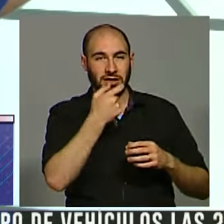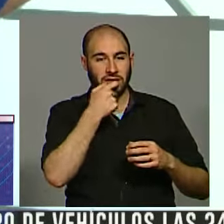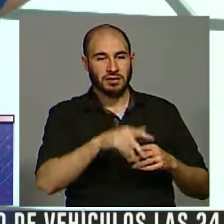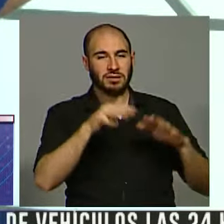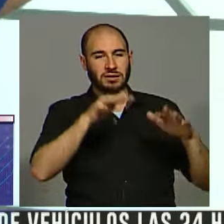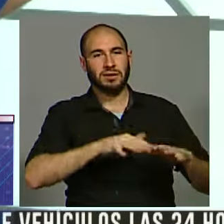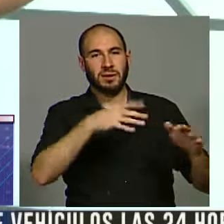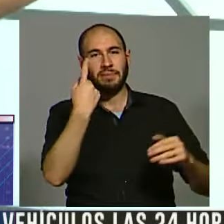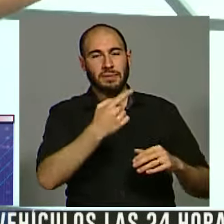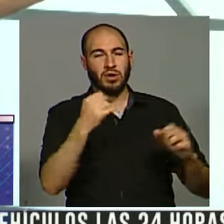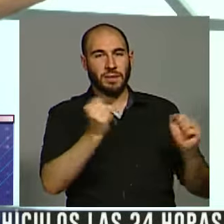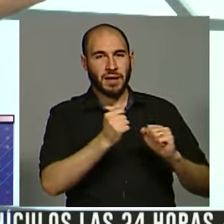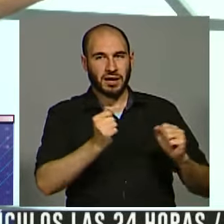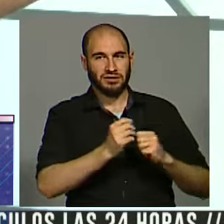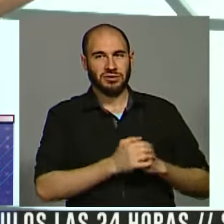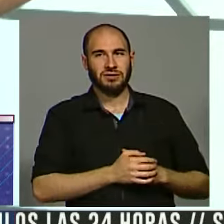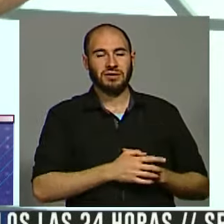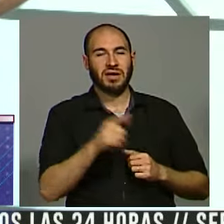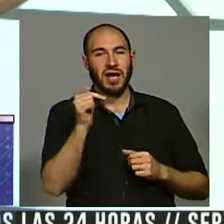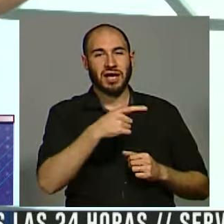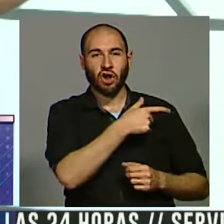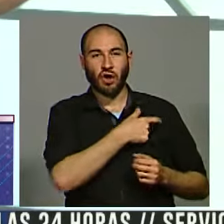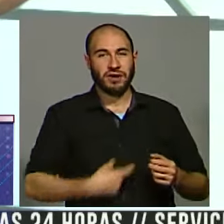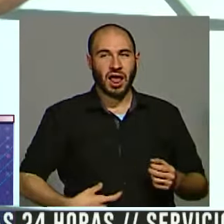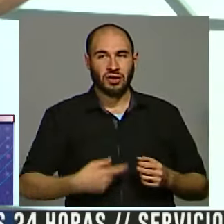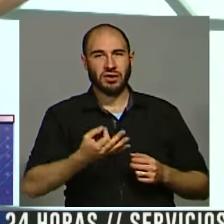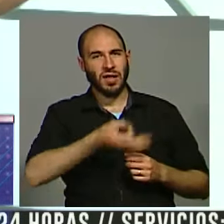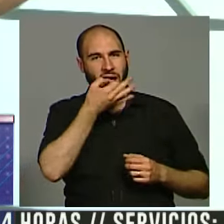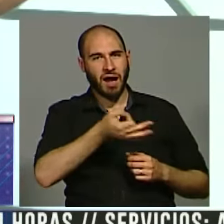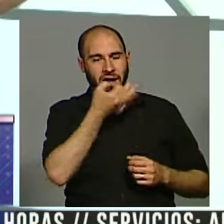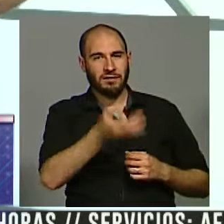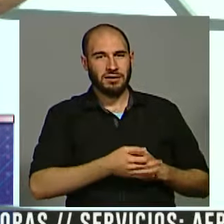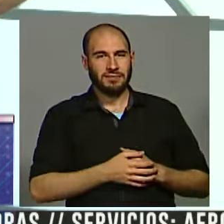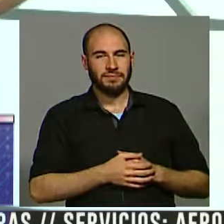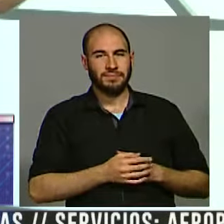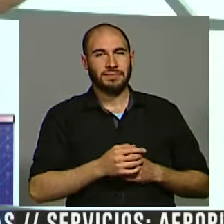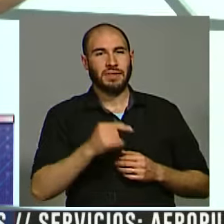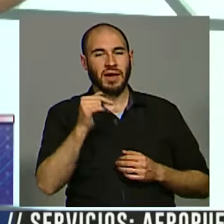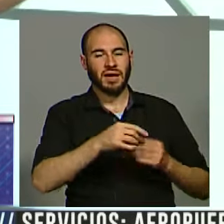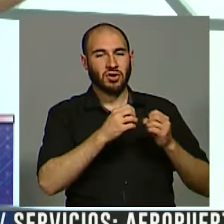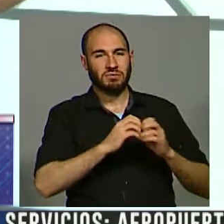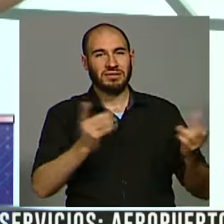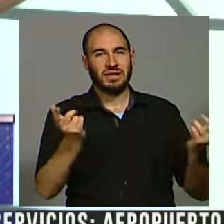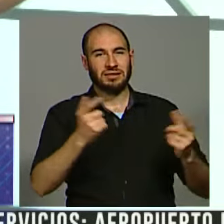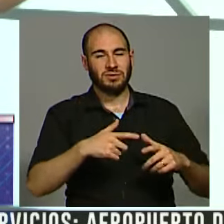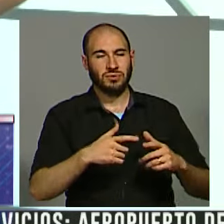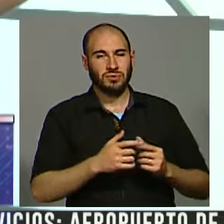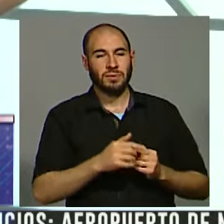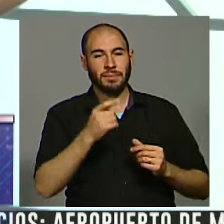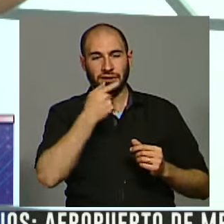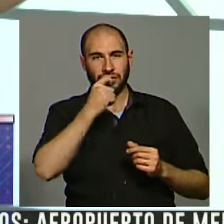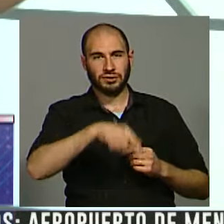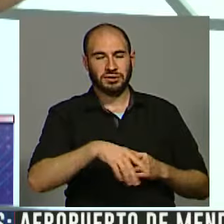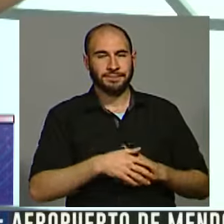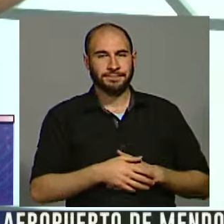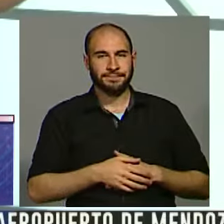estén manifestando el próximo 1 de mayo. Será mientras el gobernador esté dando su discurso en lo que va a ser el inicio de las sesiones en la provincia